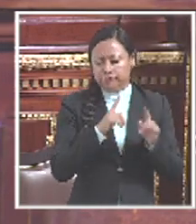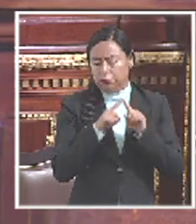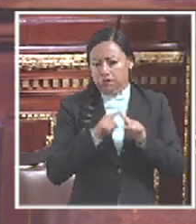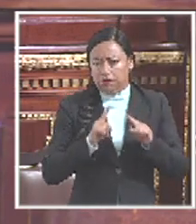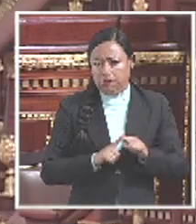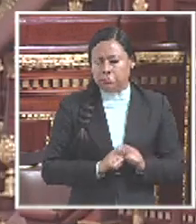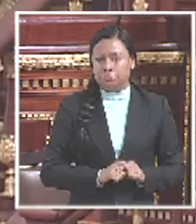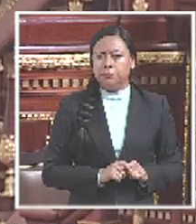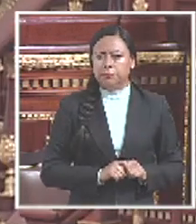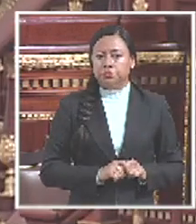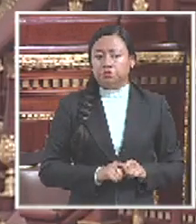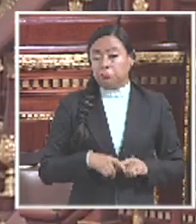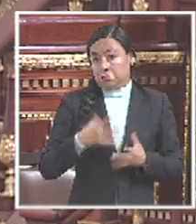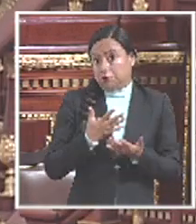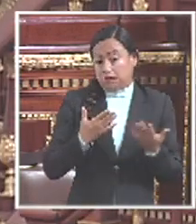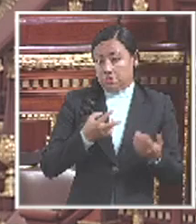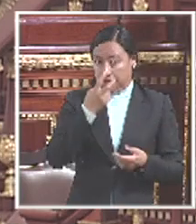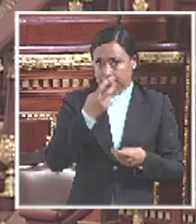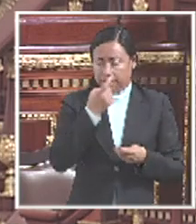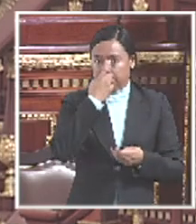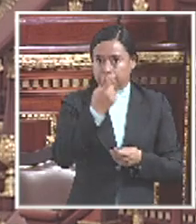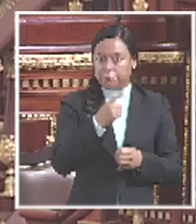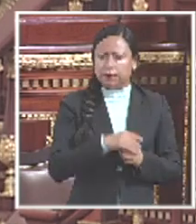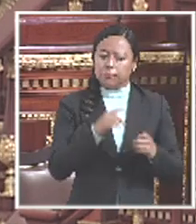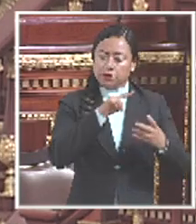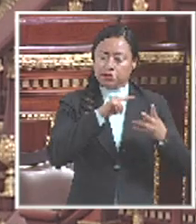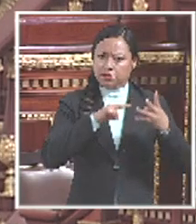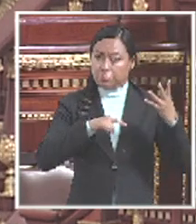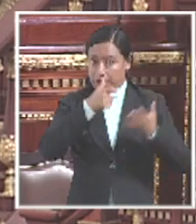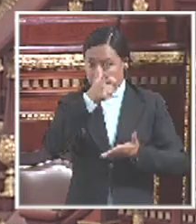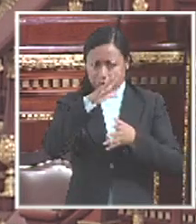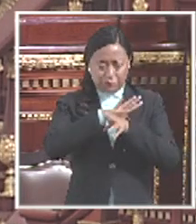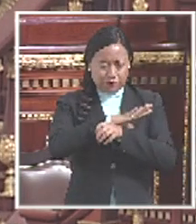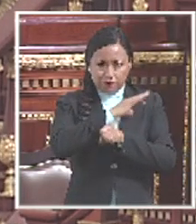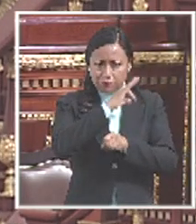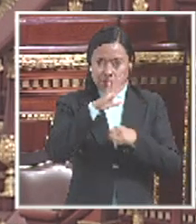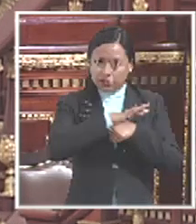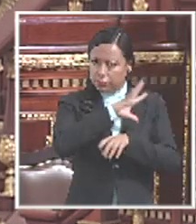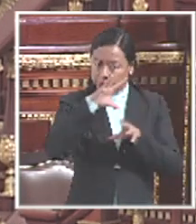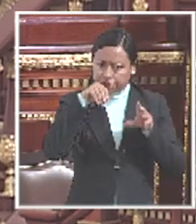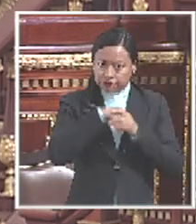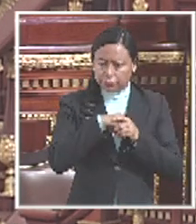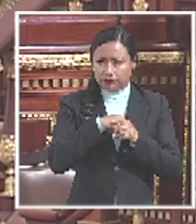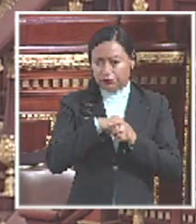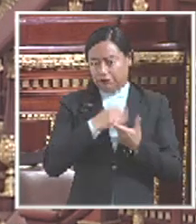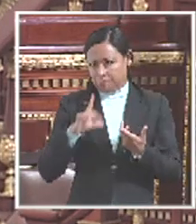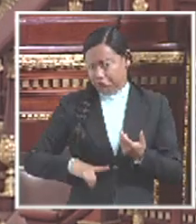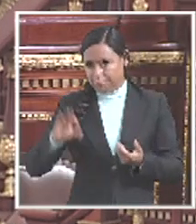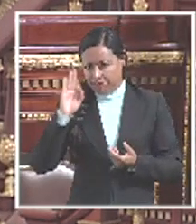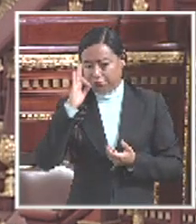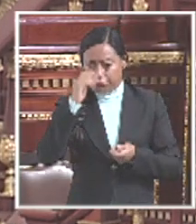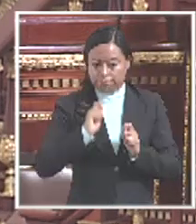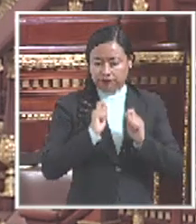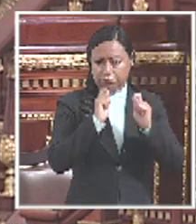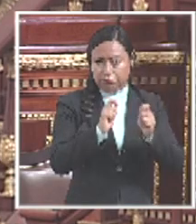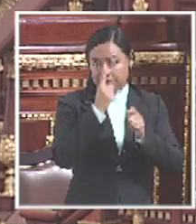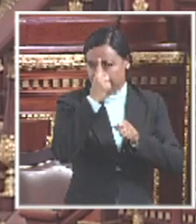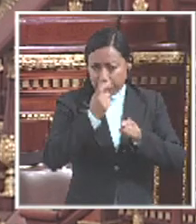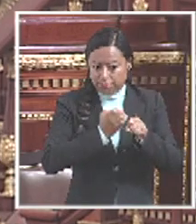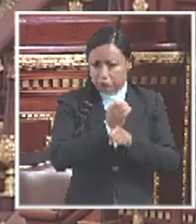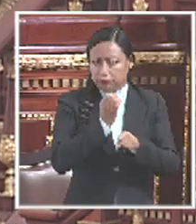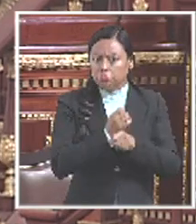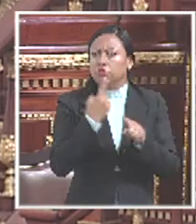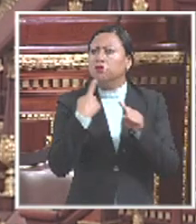título. Bajo este supuesto, todos los recursos que el gobierno federal otorga a una entidad serán ejercidos por el